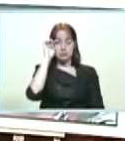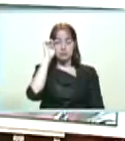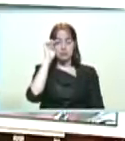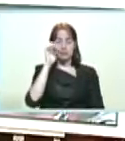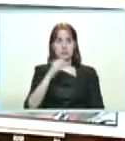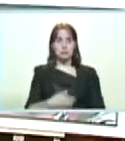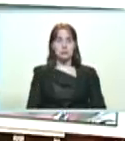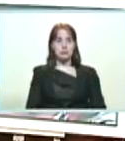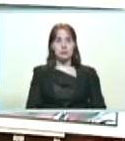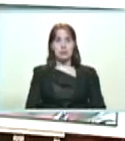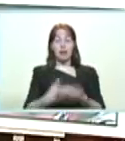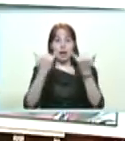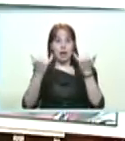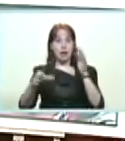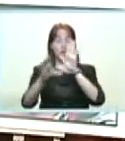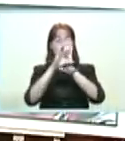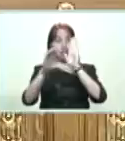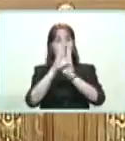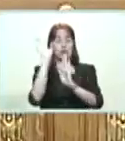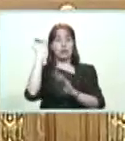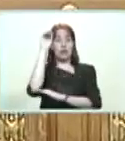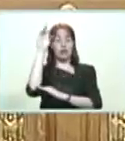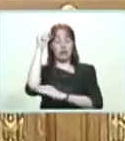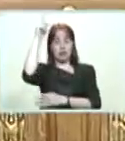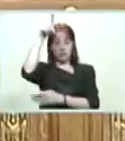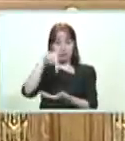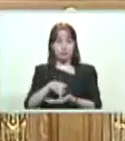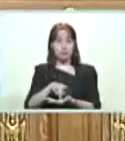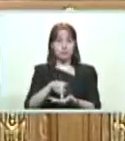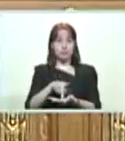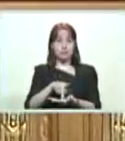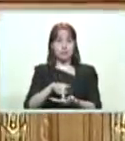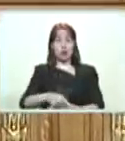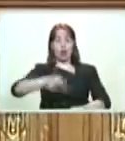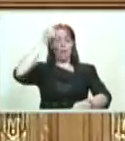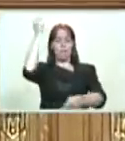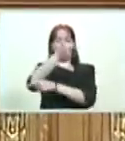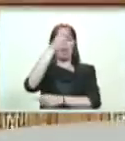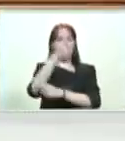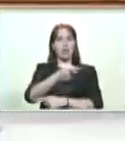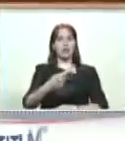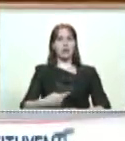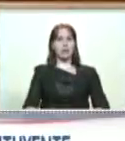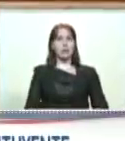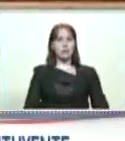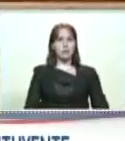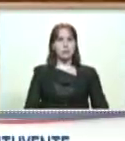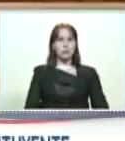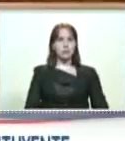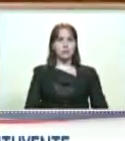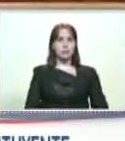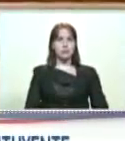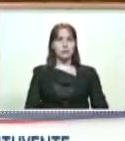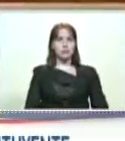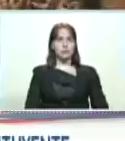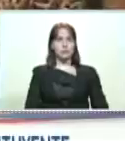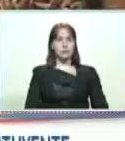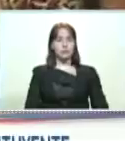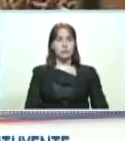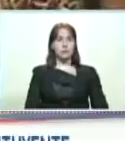Así que la constituyente llegó, como dice un amigo mío, mandando.